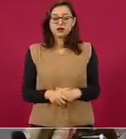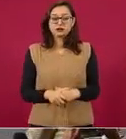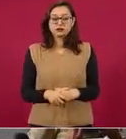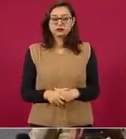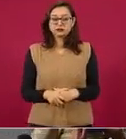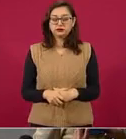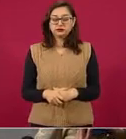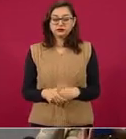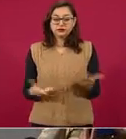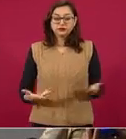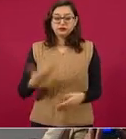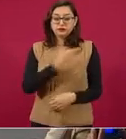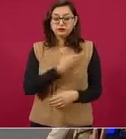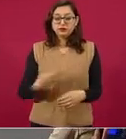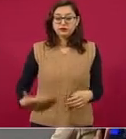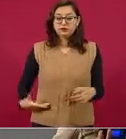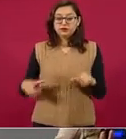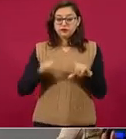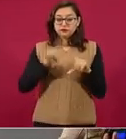gana?